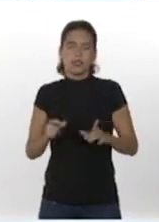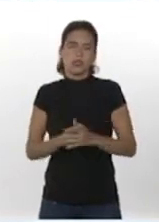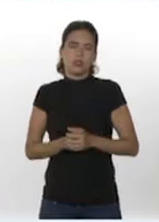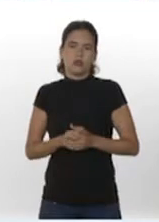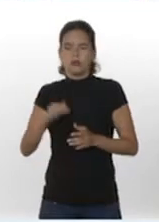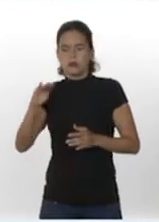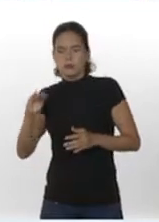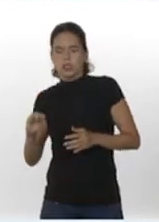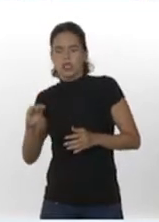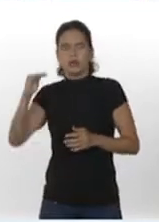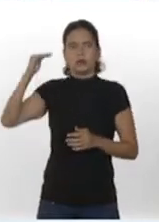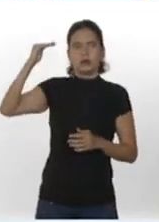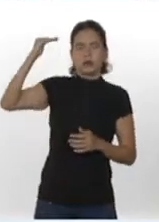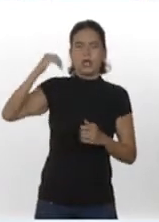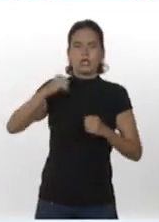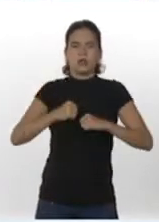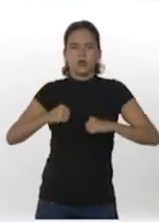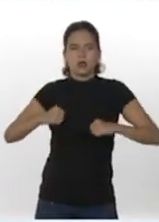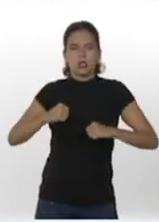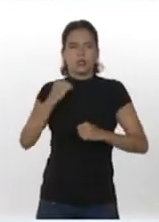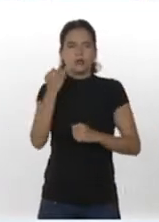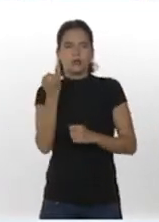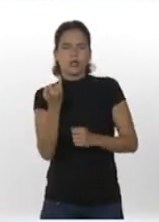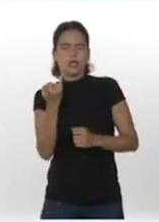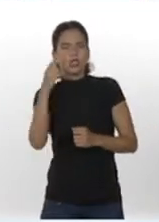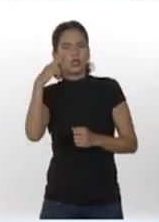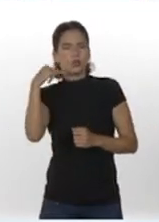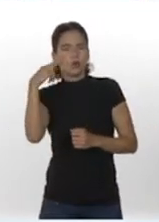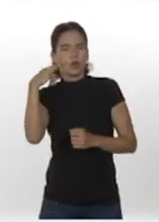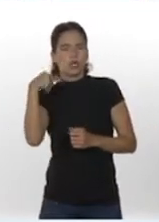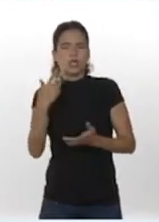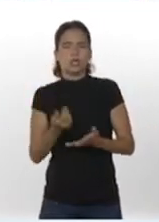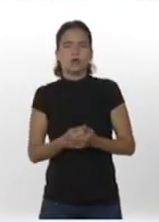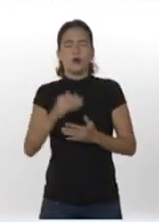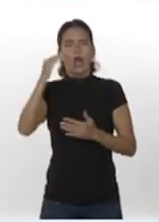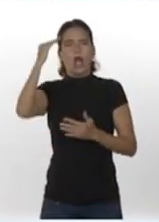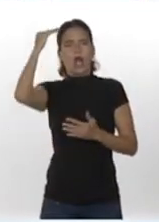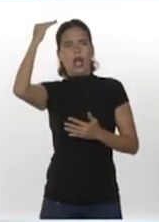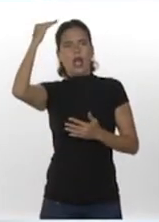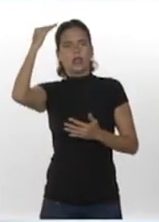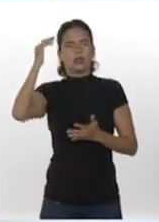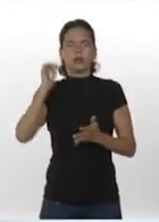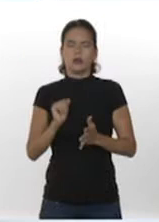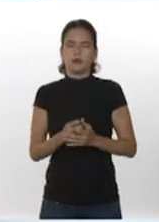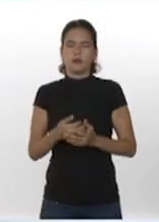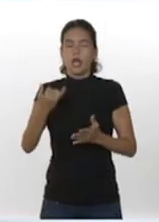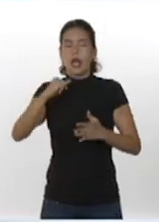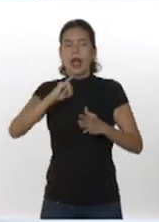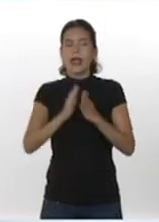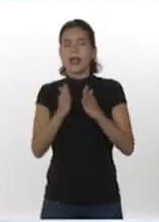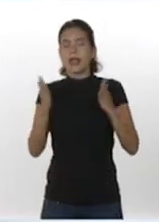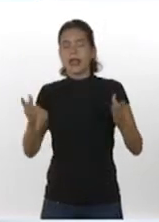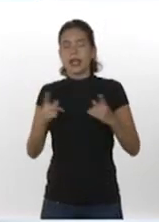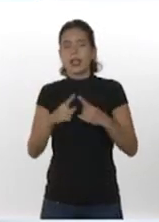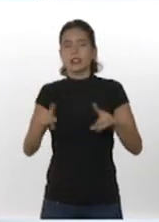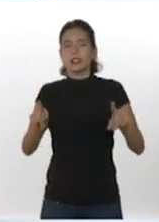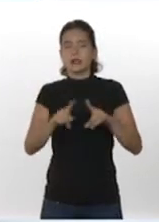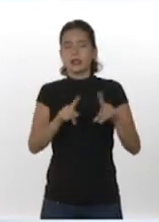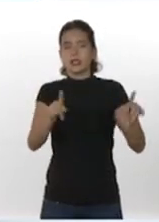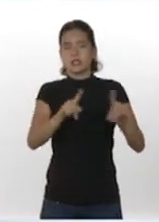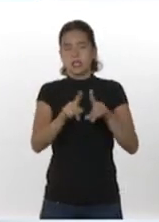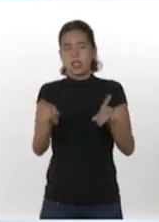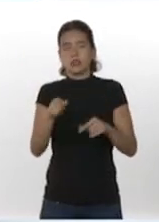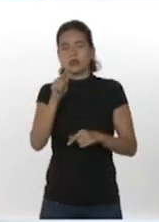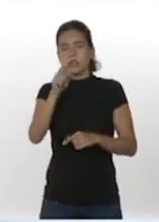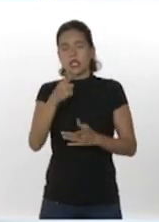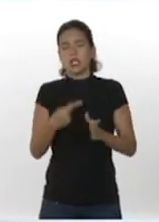totalmente diferentes, unos son más pequeños, otros son más gorditos, otros morenos, altos, hay gran